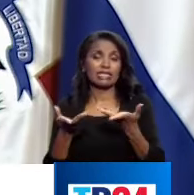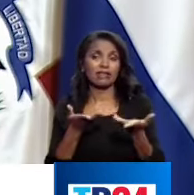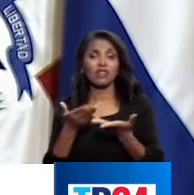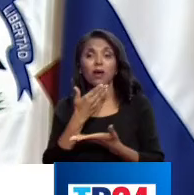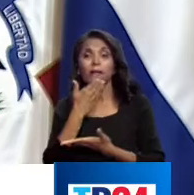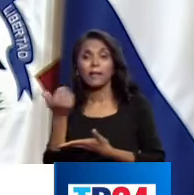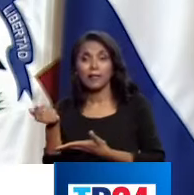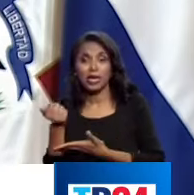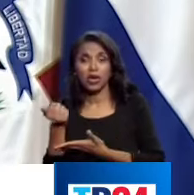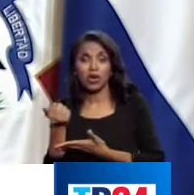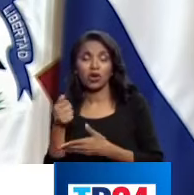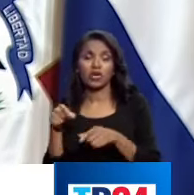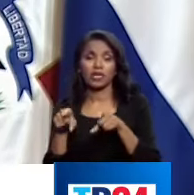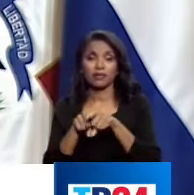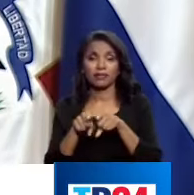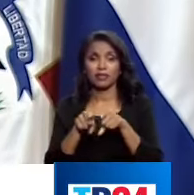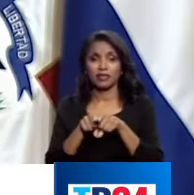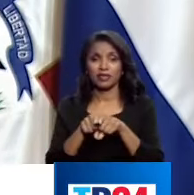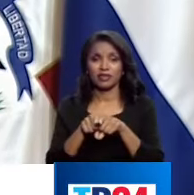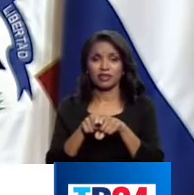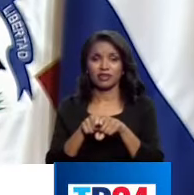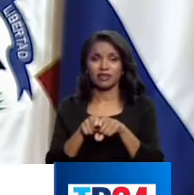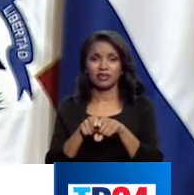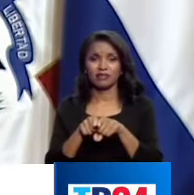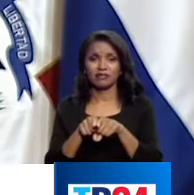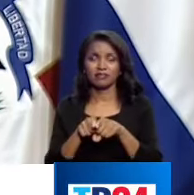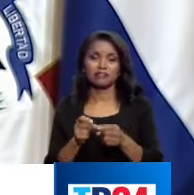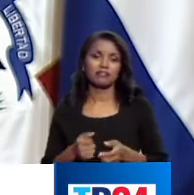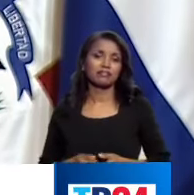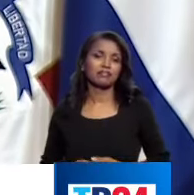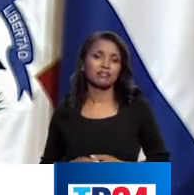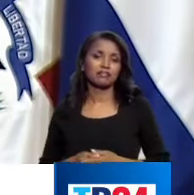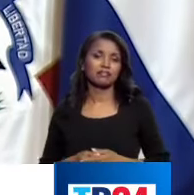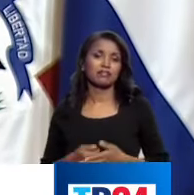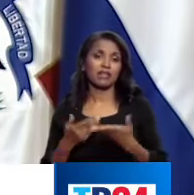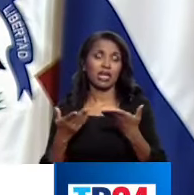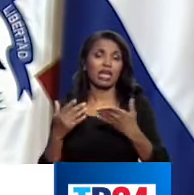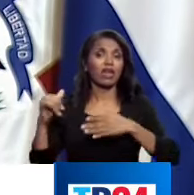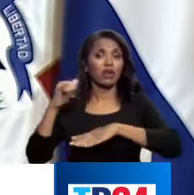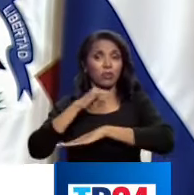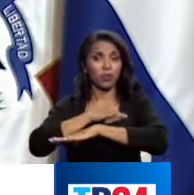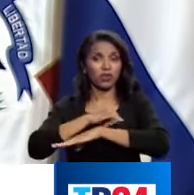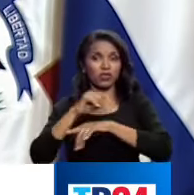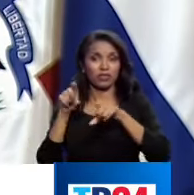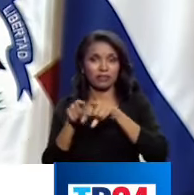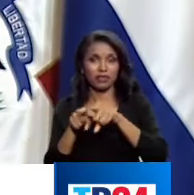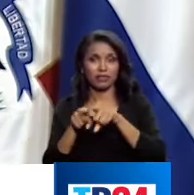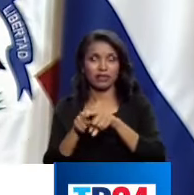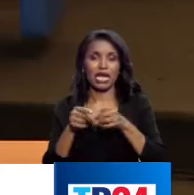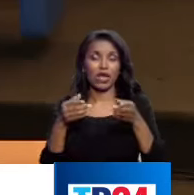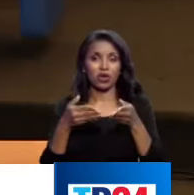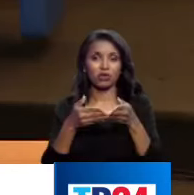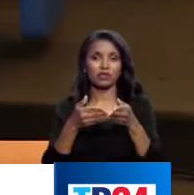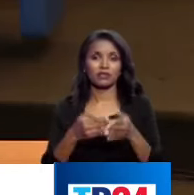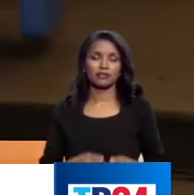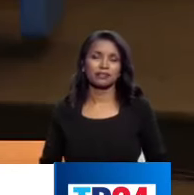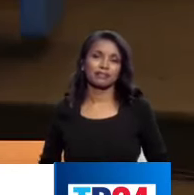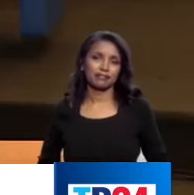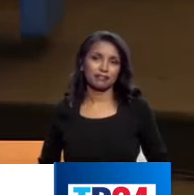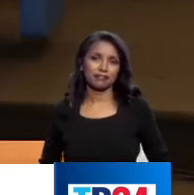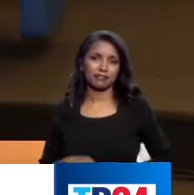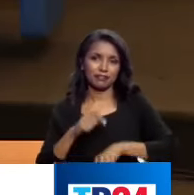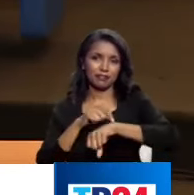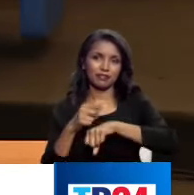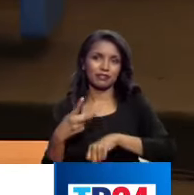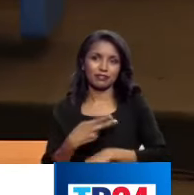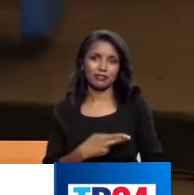servicios como el de darle a las aerolíneas y a los cruceros la.